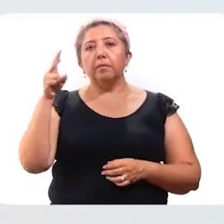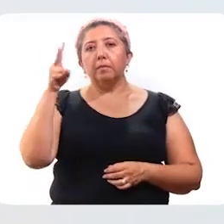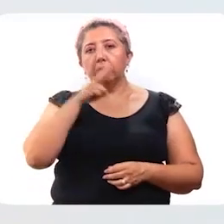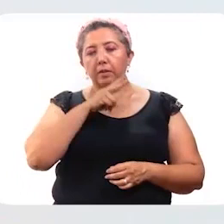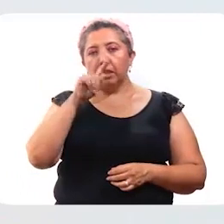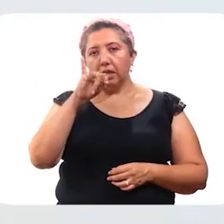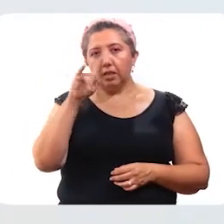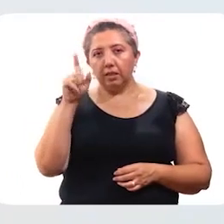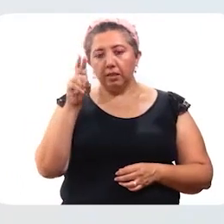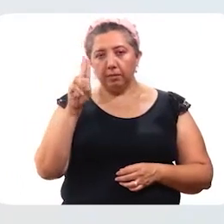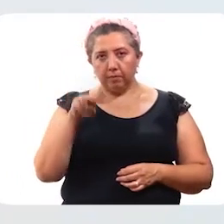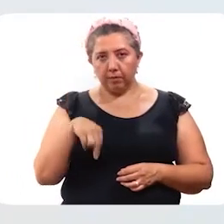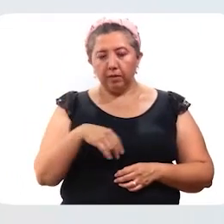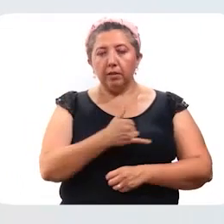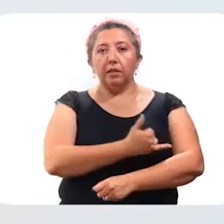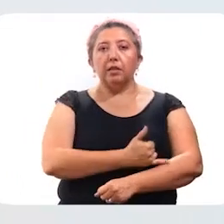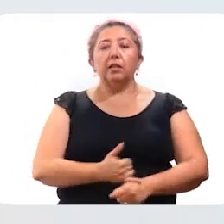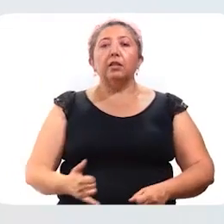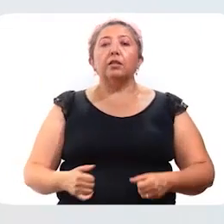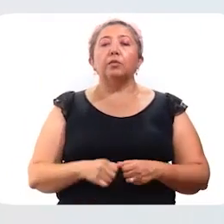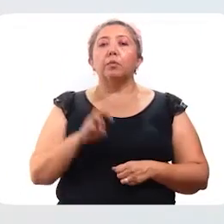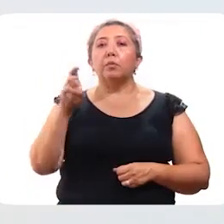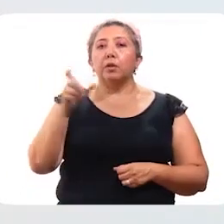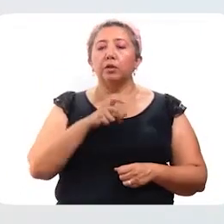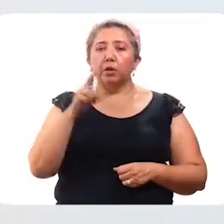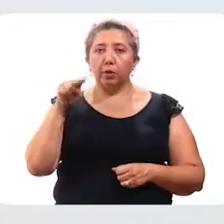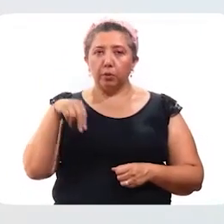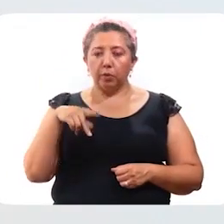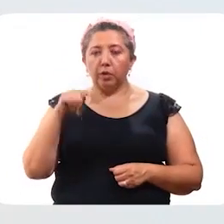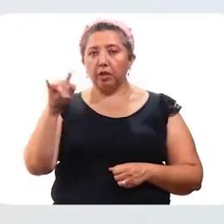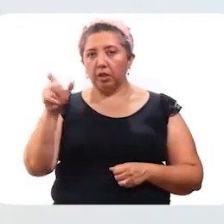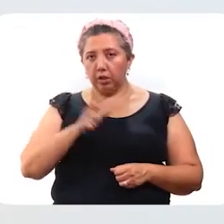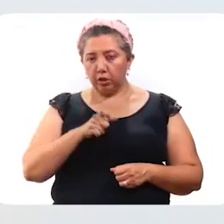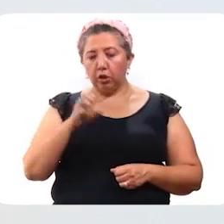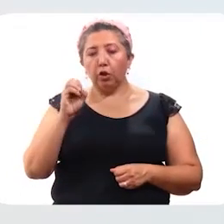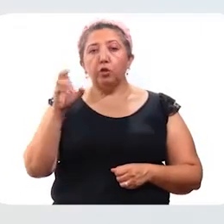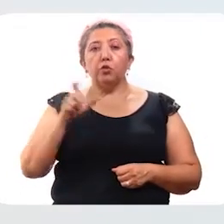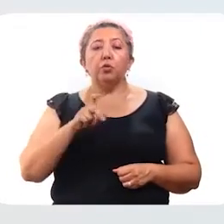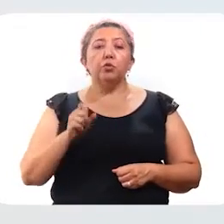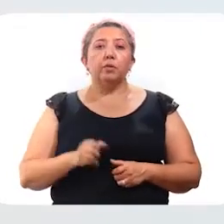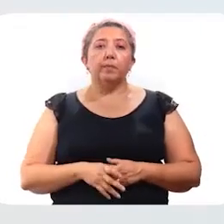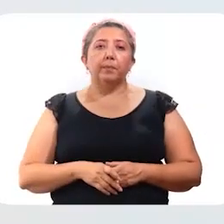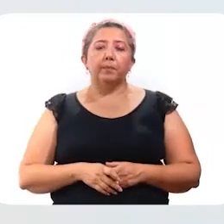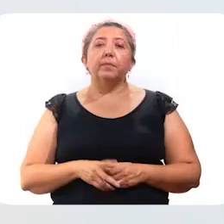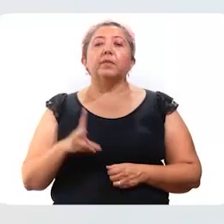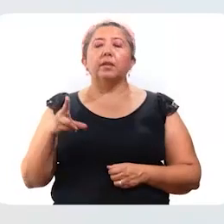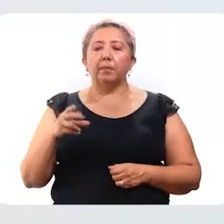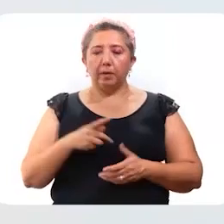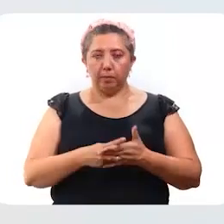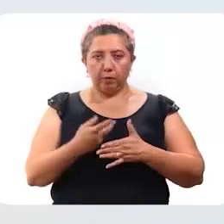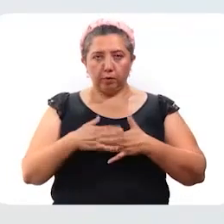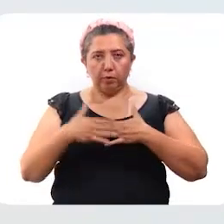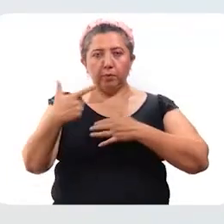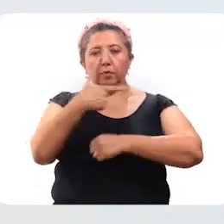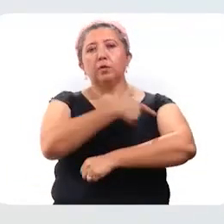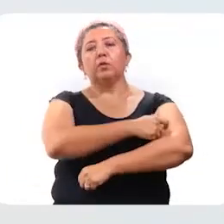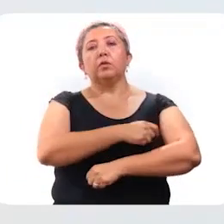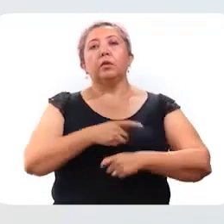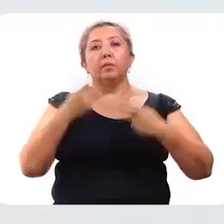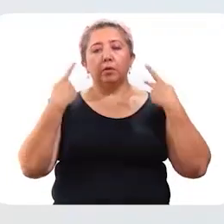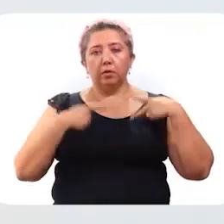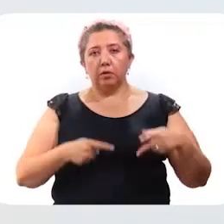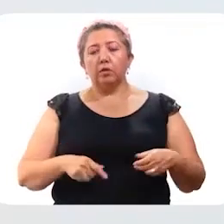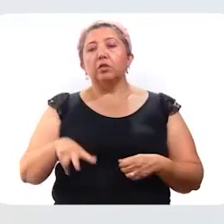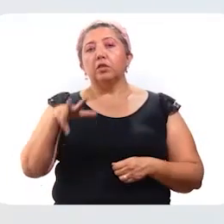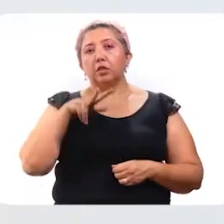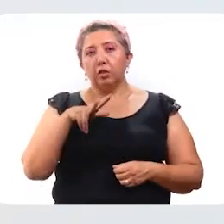Valladolid, Tizimín, Izamal, Maxcanú, Tecash y Oxcuscap. También el proceso de vacunación a